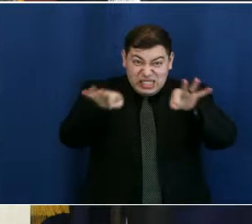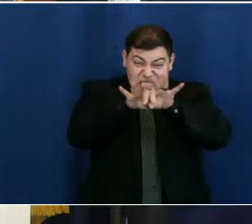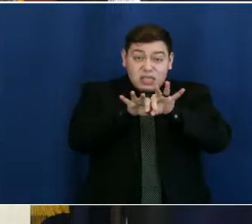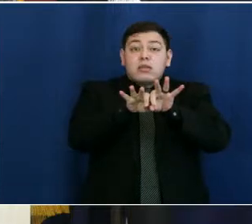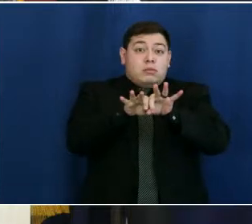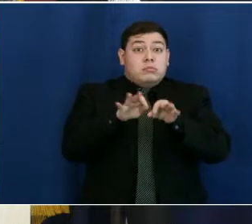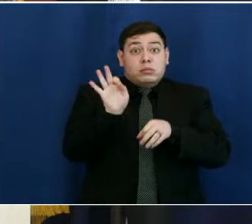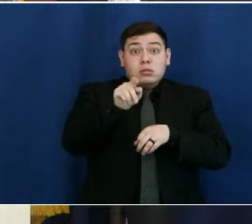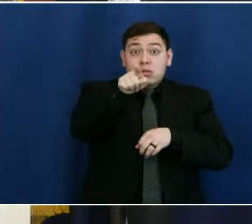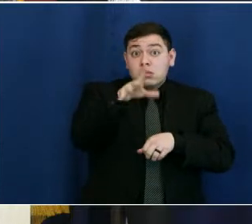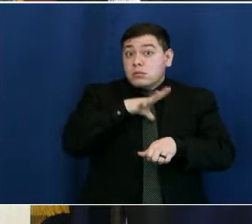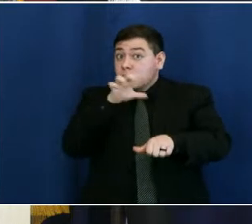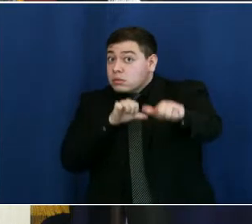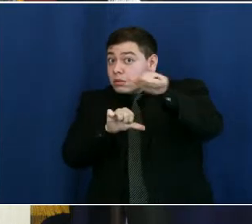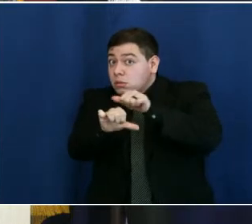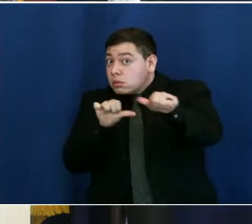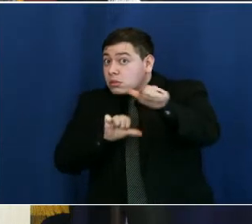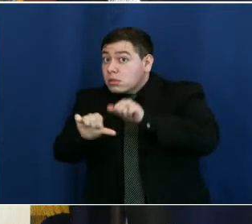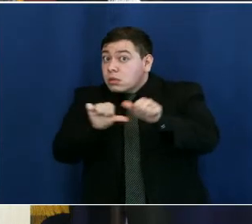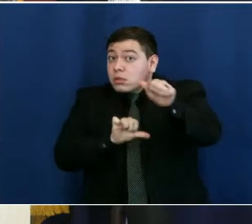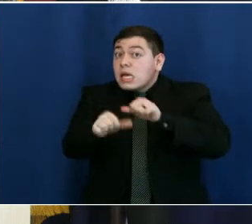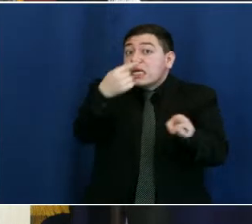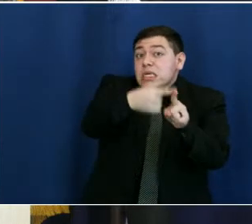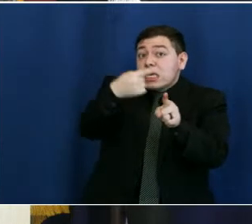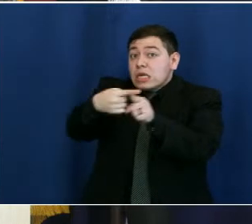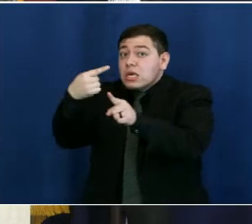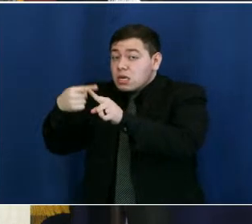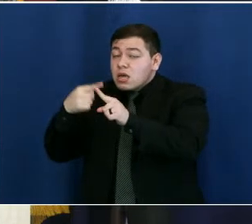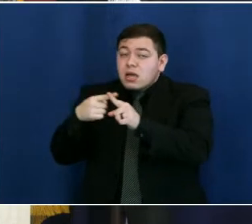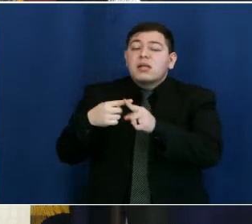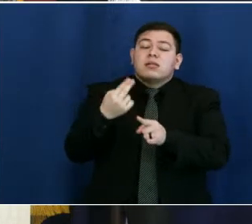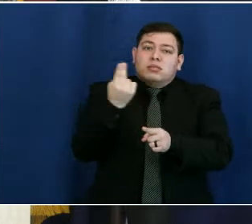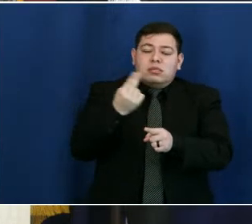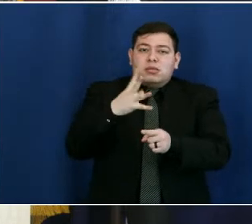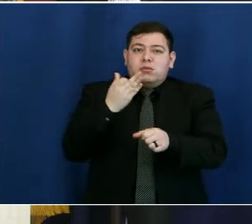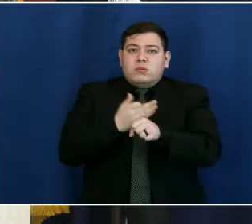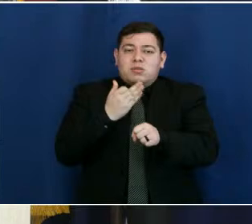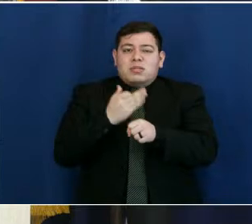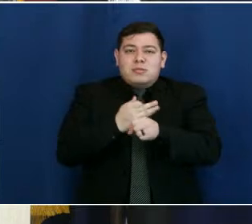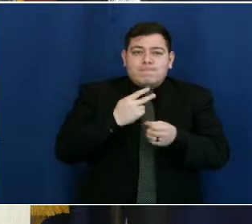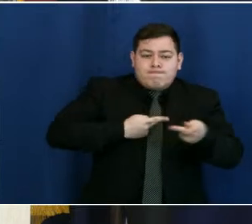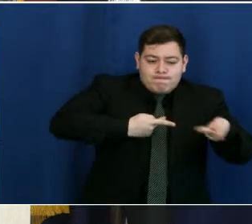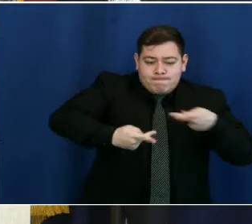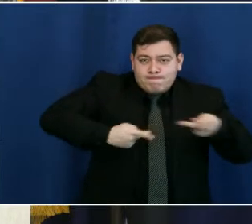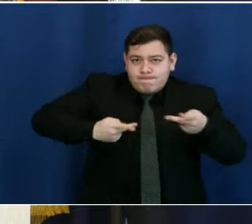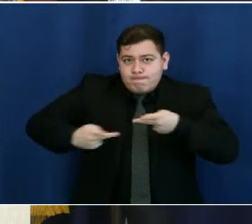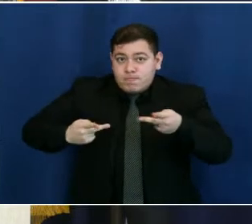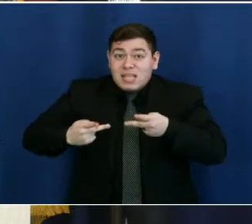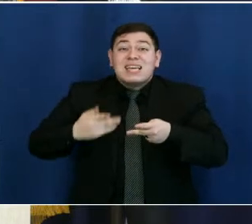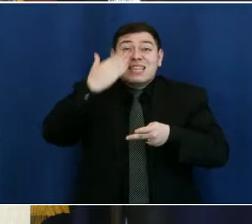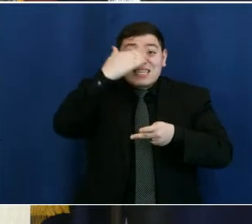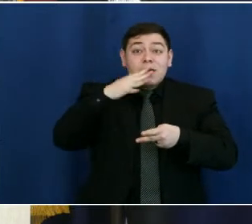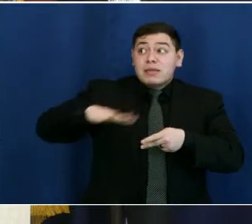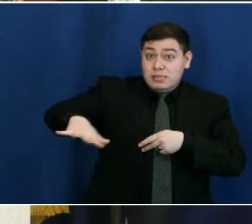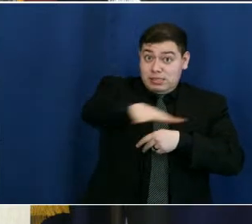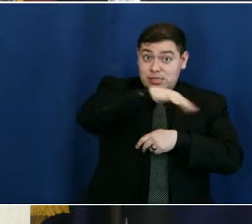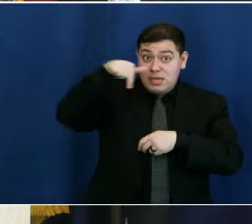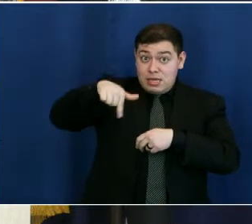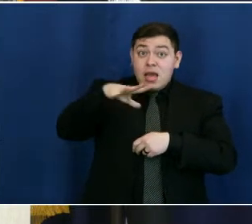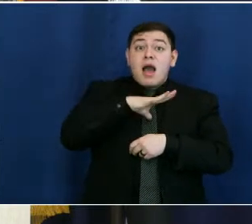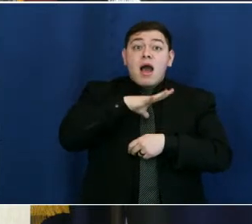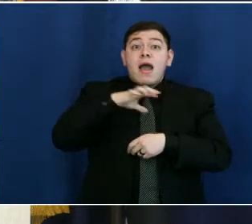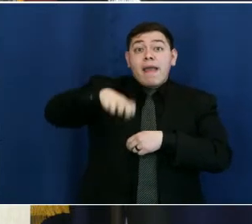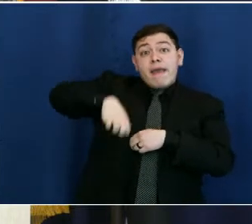su turno. Todavía nos falta mucho para poder vacunar a nuestra población mayor de 65 años. Y